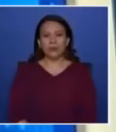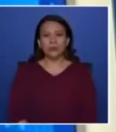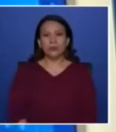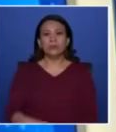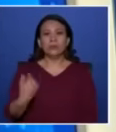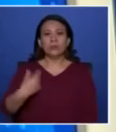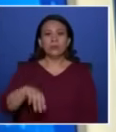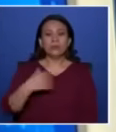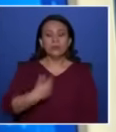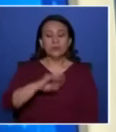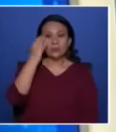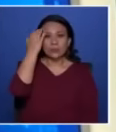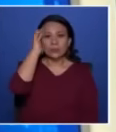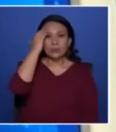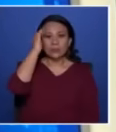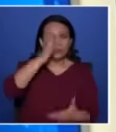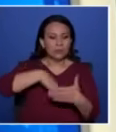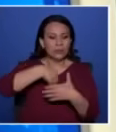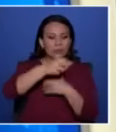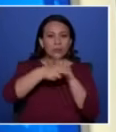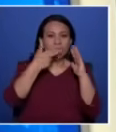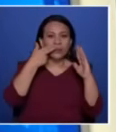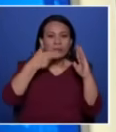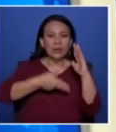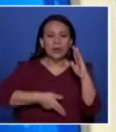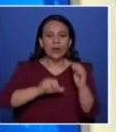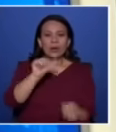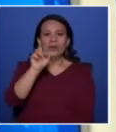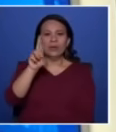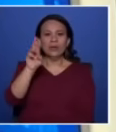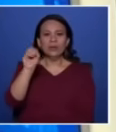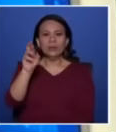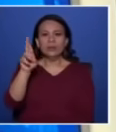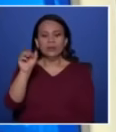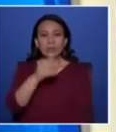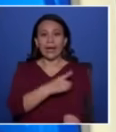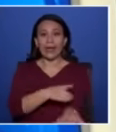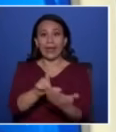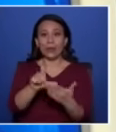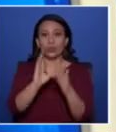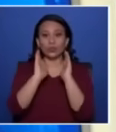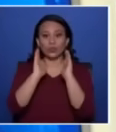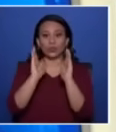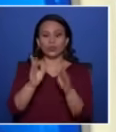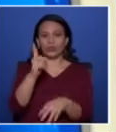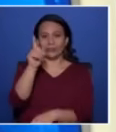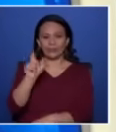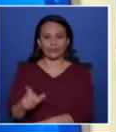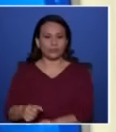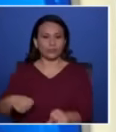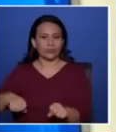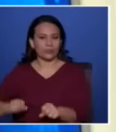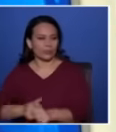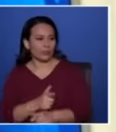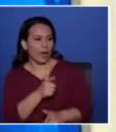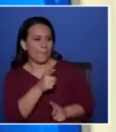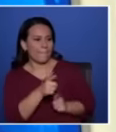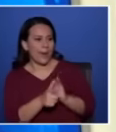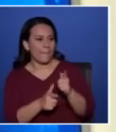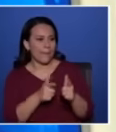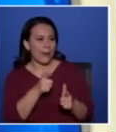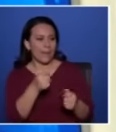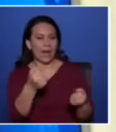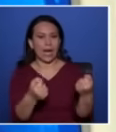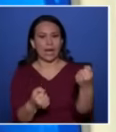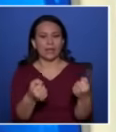Hubo alarma en los exteriores de una gasolinera ubicada en La Aurora, en Daule, luego de que un sicario le disparara al conductor de una camioneta.